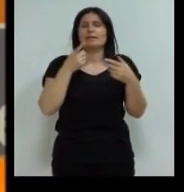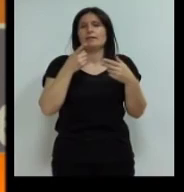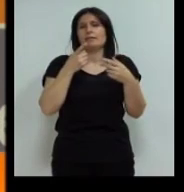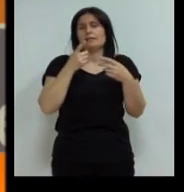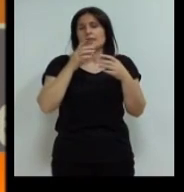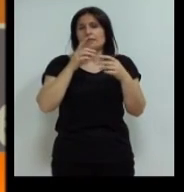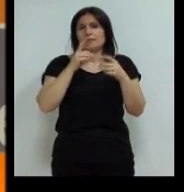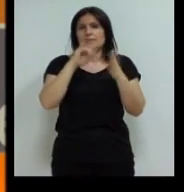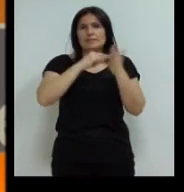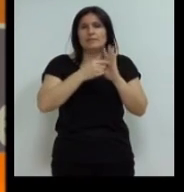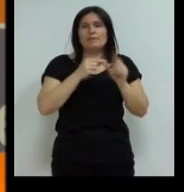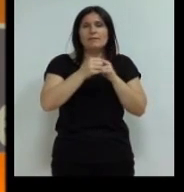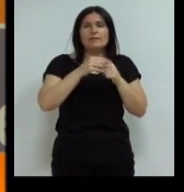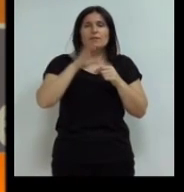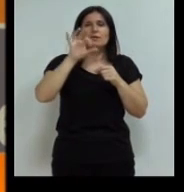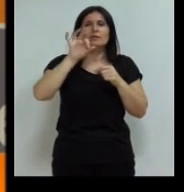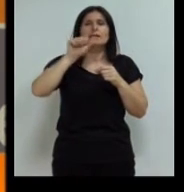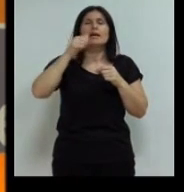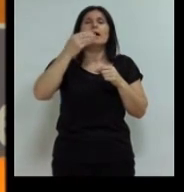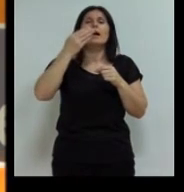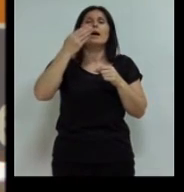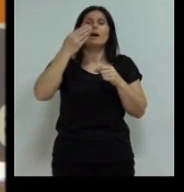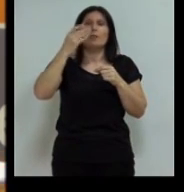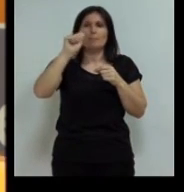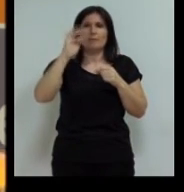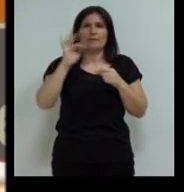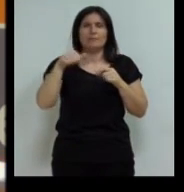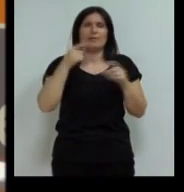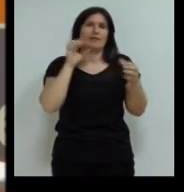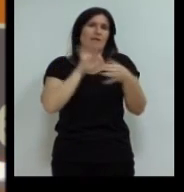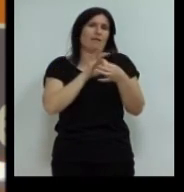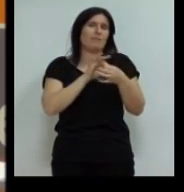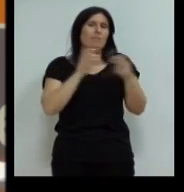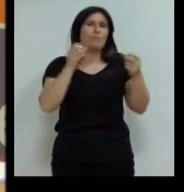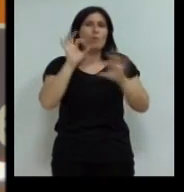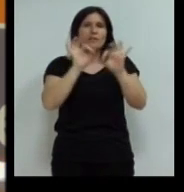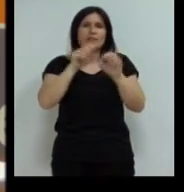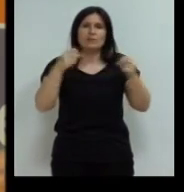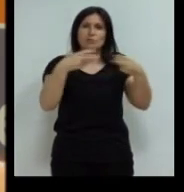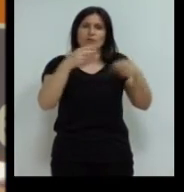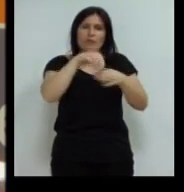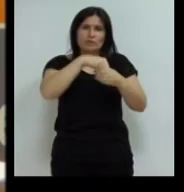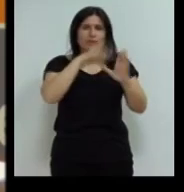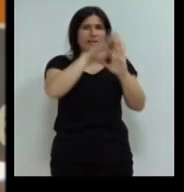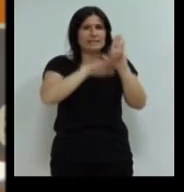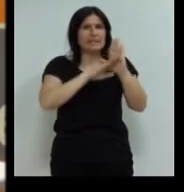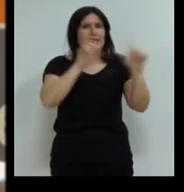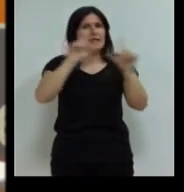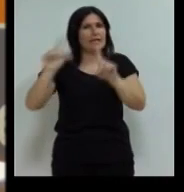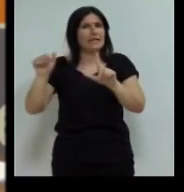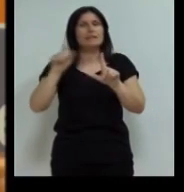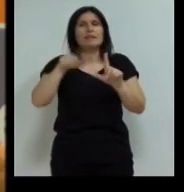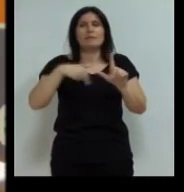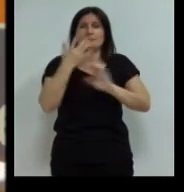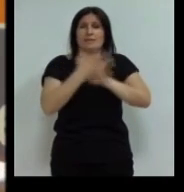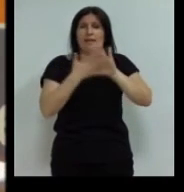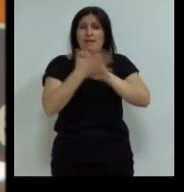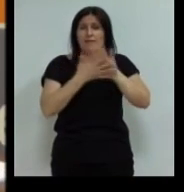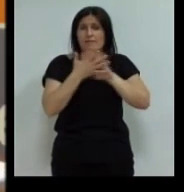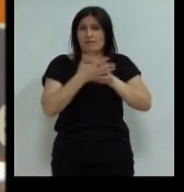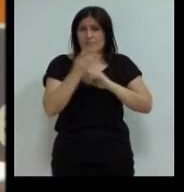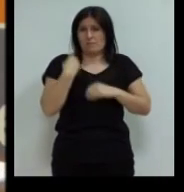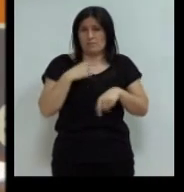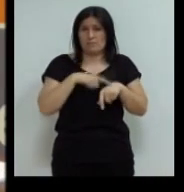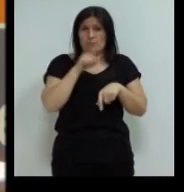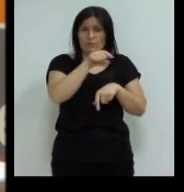SABAT, que se utiliza para el tema del porcentaje de subtitulado de las diferentes cadenas, a las cuales a su vez se ha comentado que